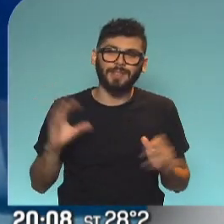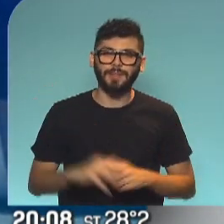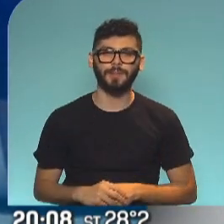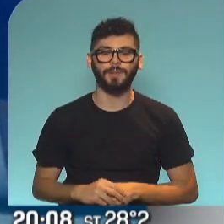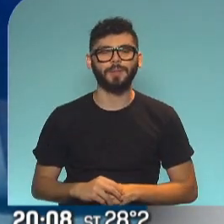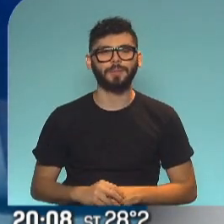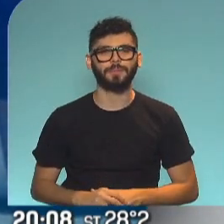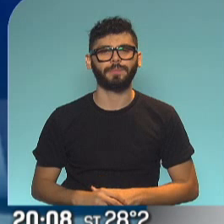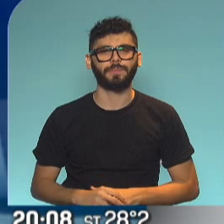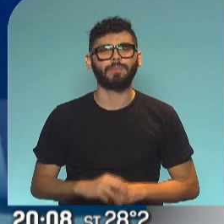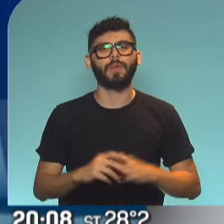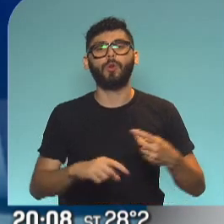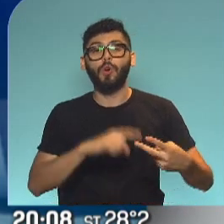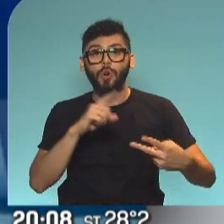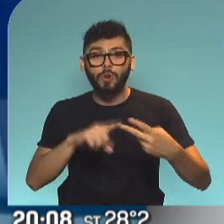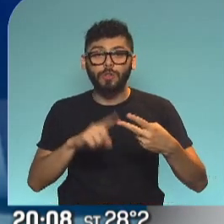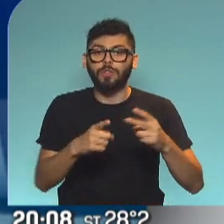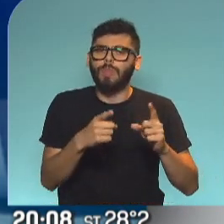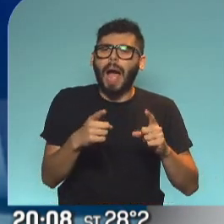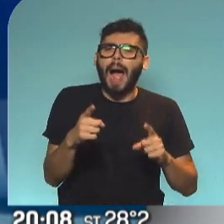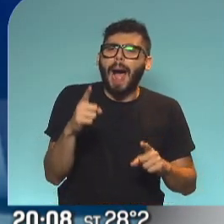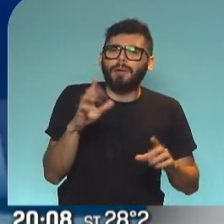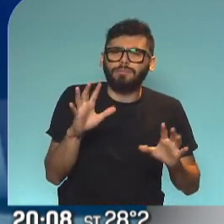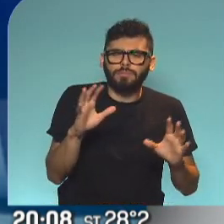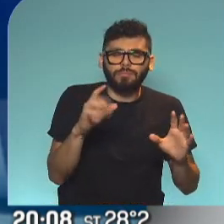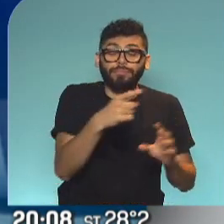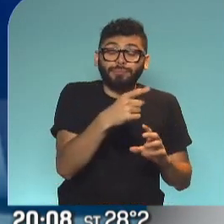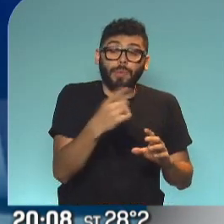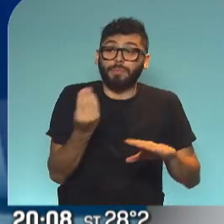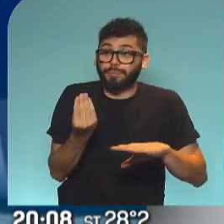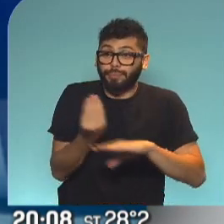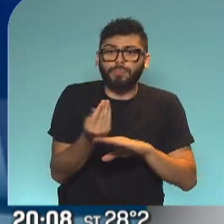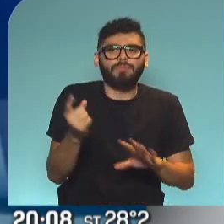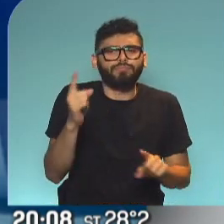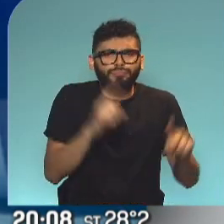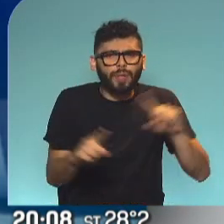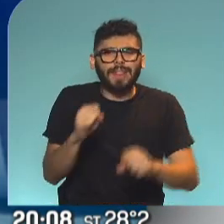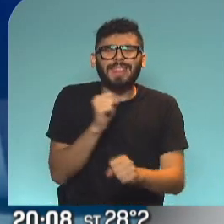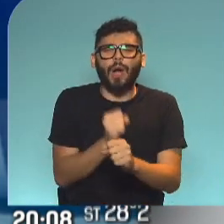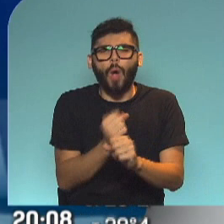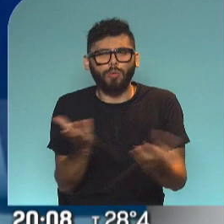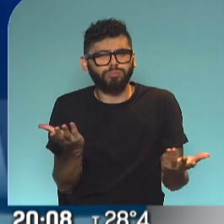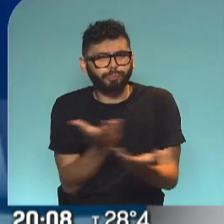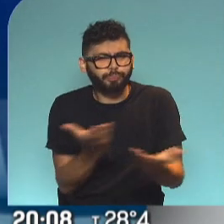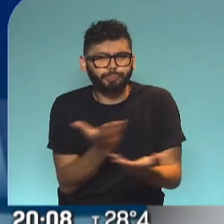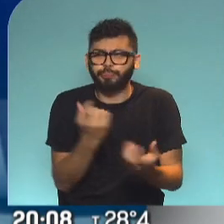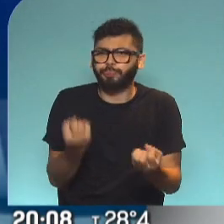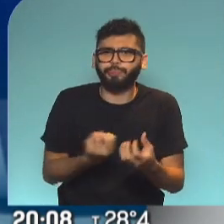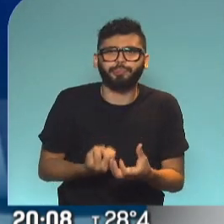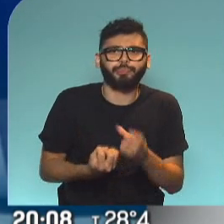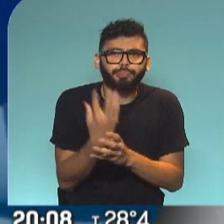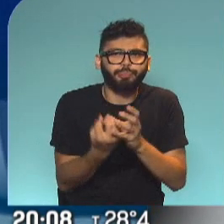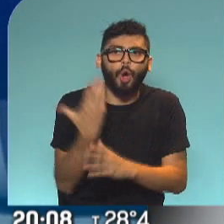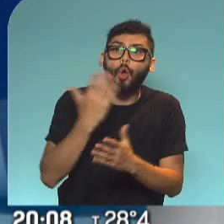También menciona esto de cimentar con la administración de Biden una agenda de trabajo compartida, creativa e